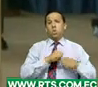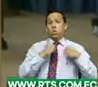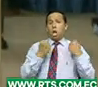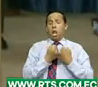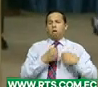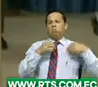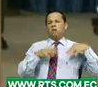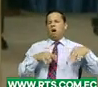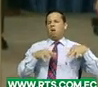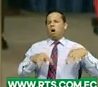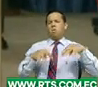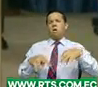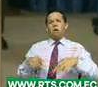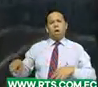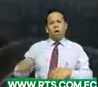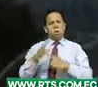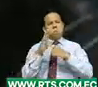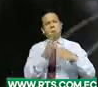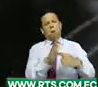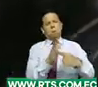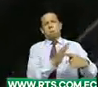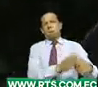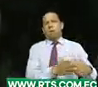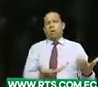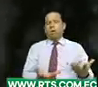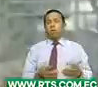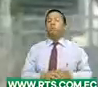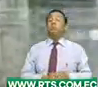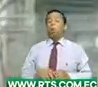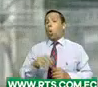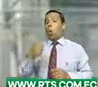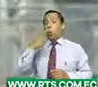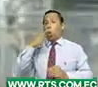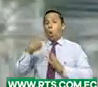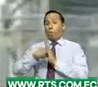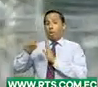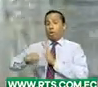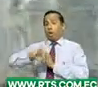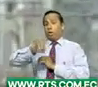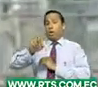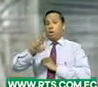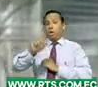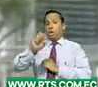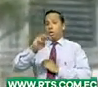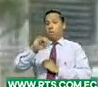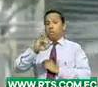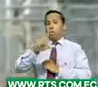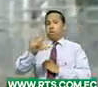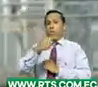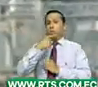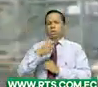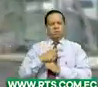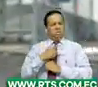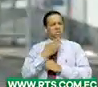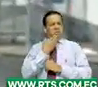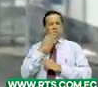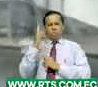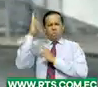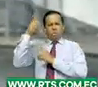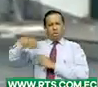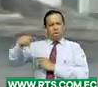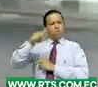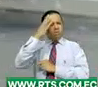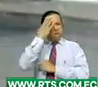del Comando Conjunto, Luis Lara Jaramillo, defendió el accionar de las Fuerzas Armadas. Aseguró que se operó en el marco de la ley y del respeto a